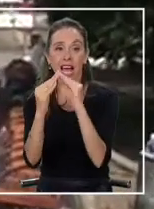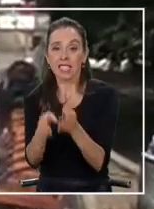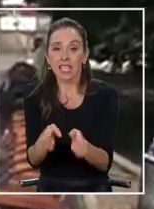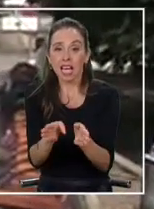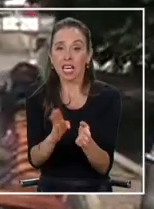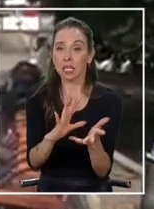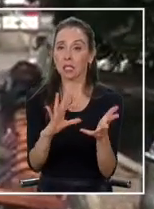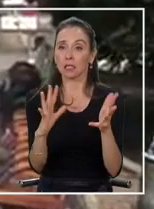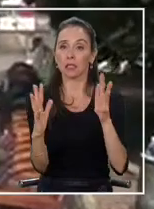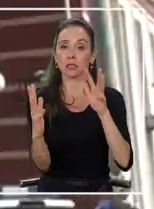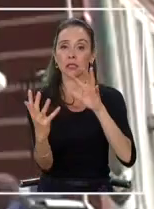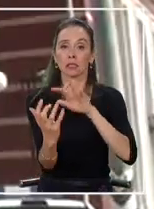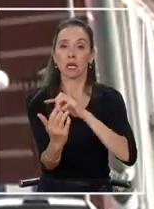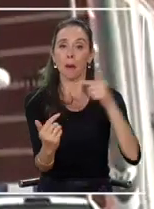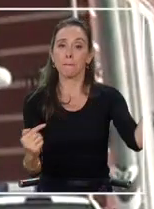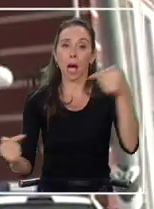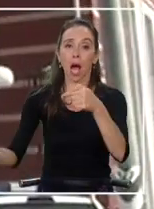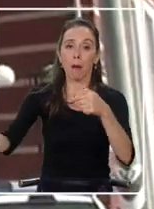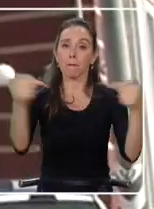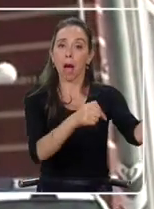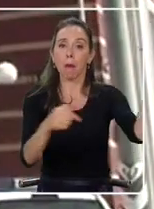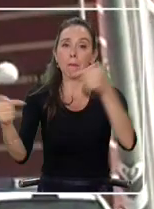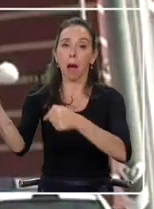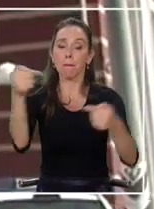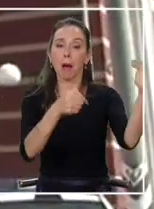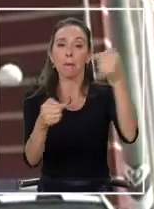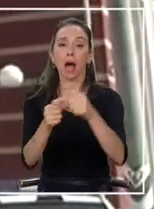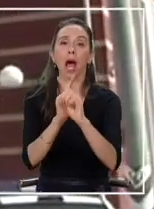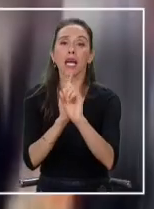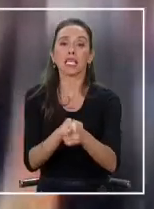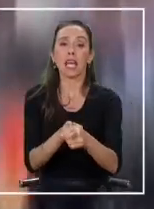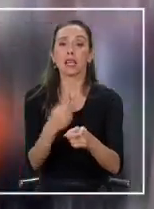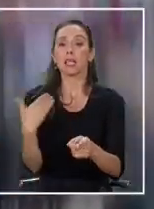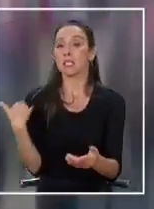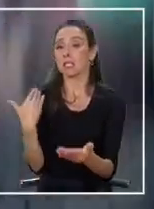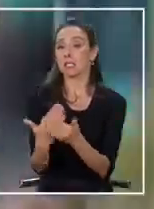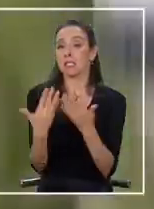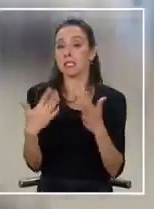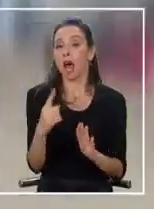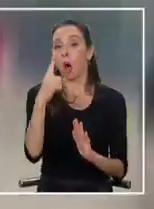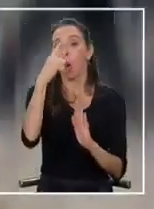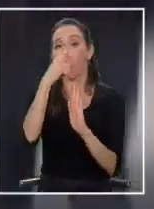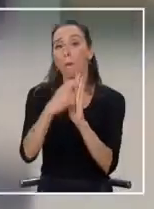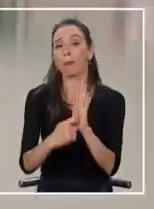y calles se convierten en el foco de los ataques de una guerra que ya cumple un mes y medio.